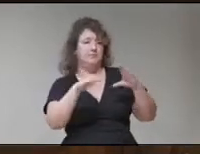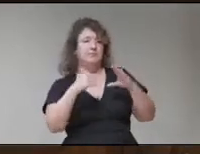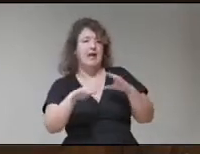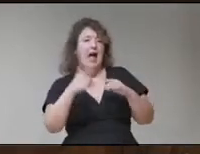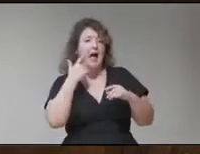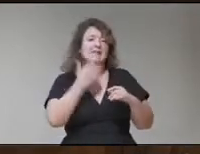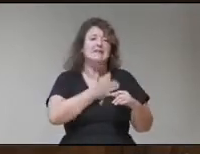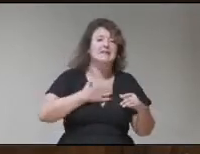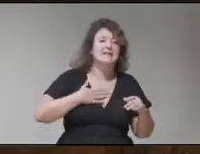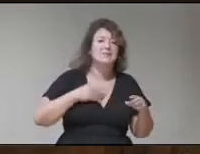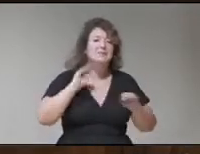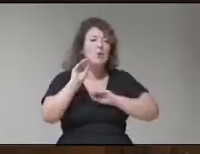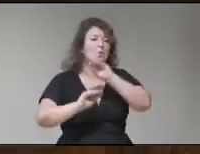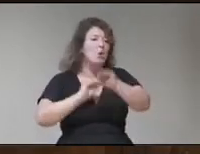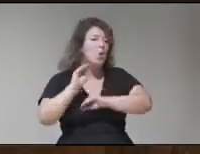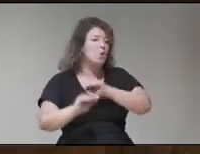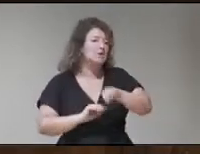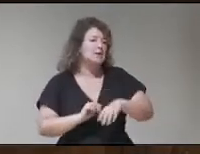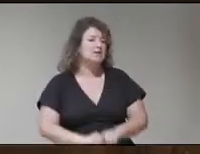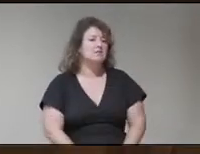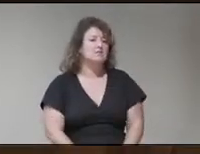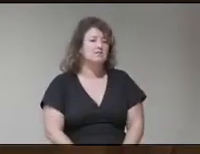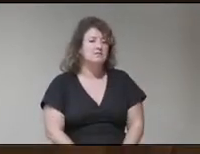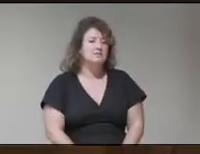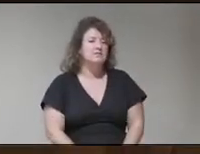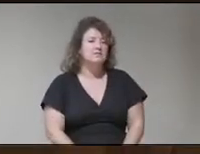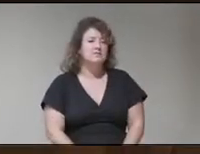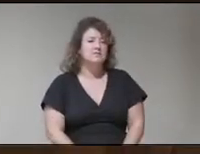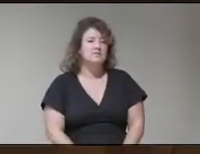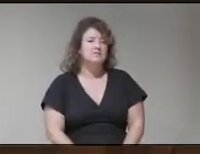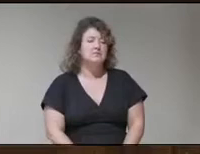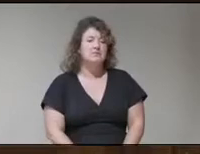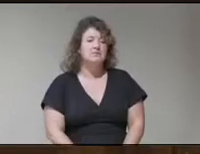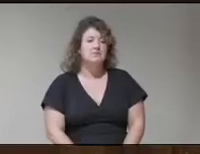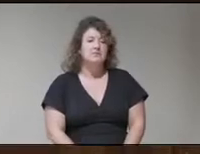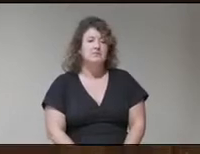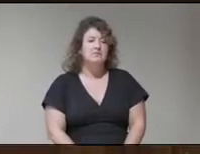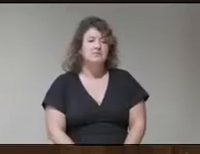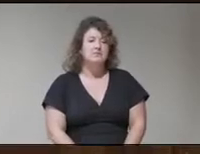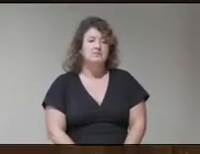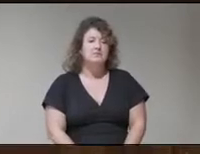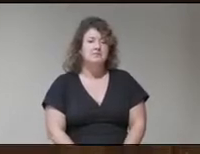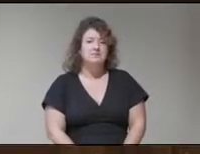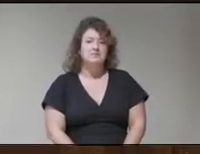alguien quiere preguntarle algo a Evaristo.